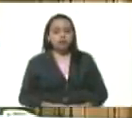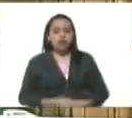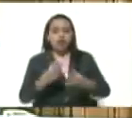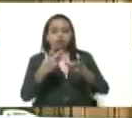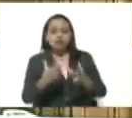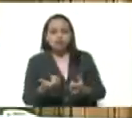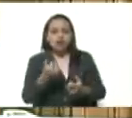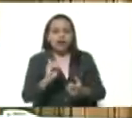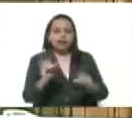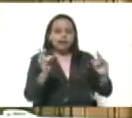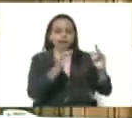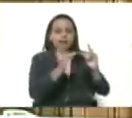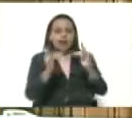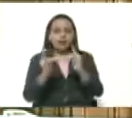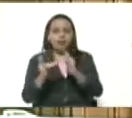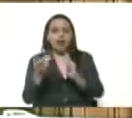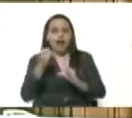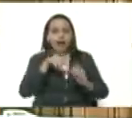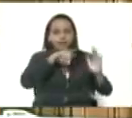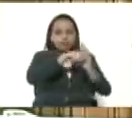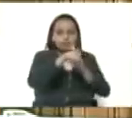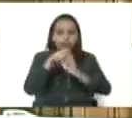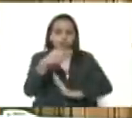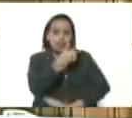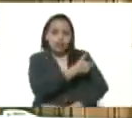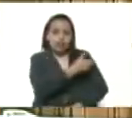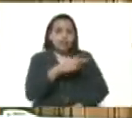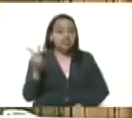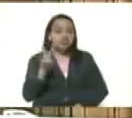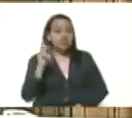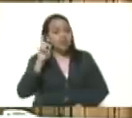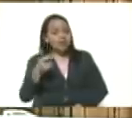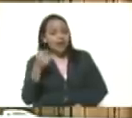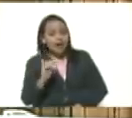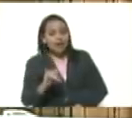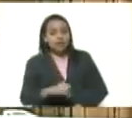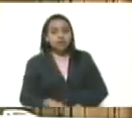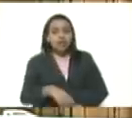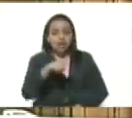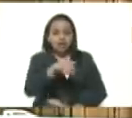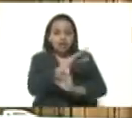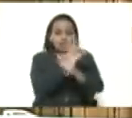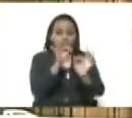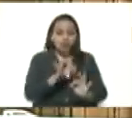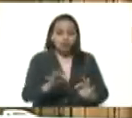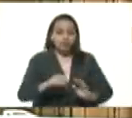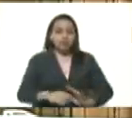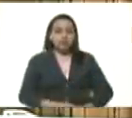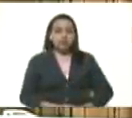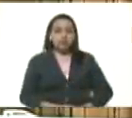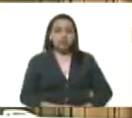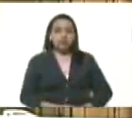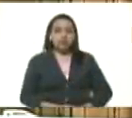número de camas. Estamos hospitalizando. Venezuela, ese es otro caso. Este modelo nuestro,